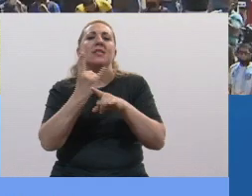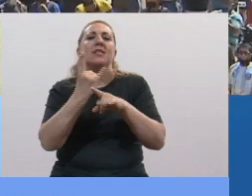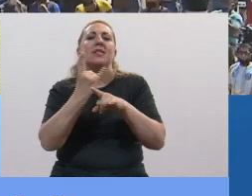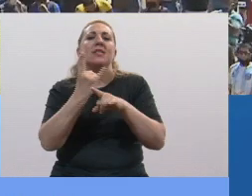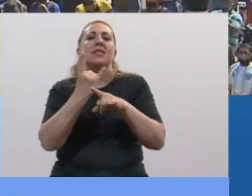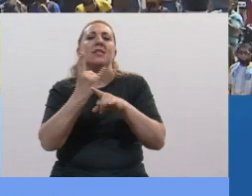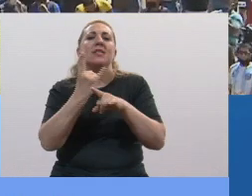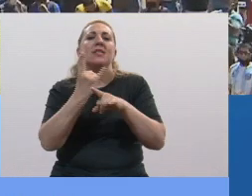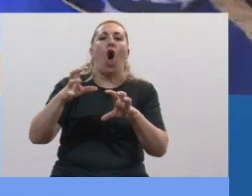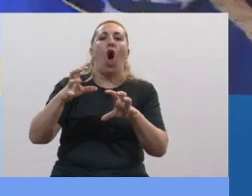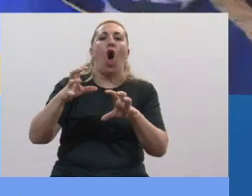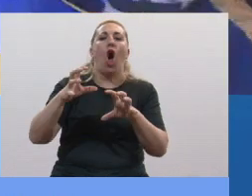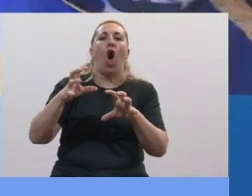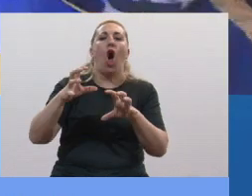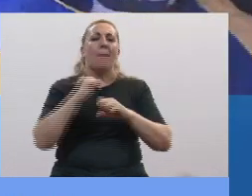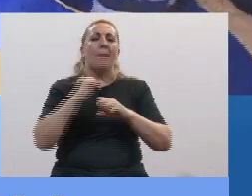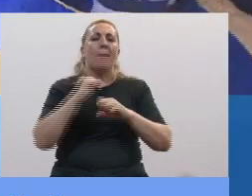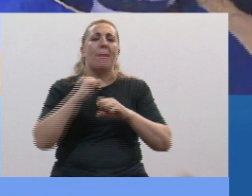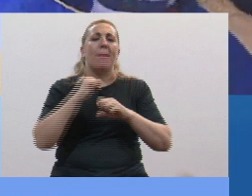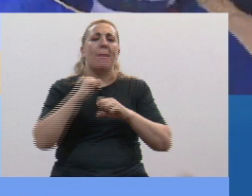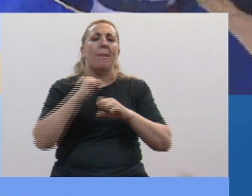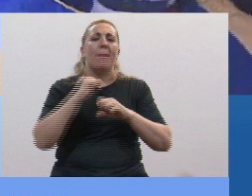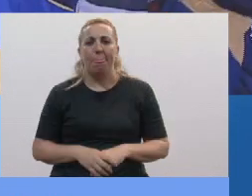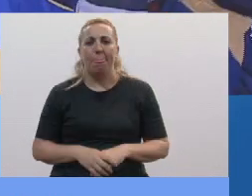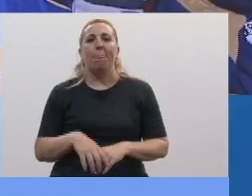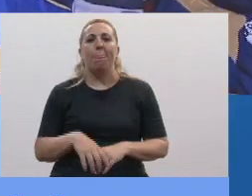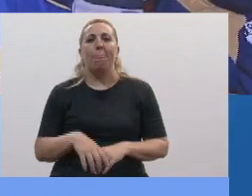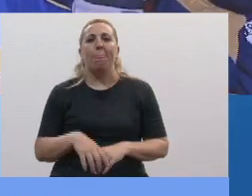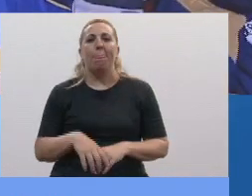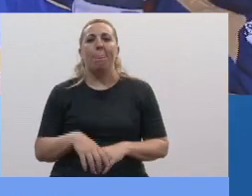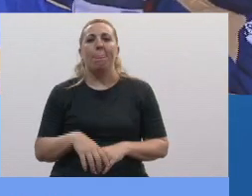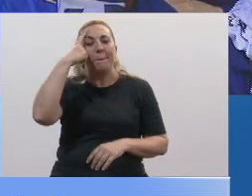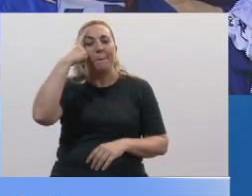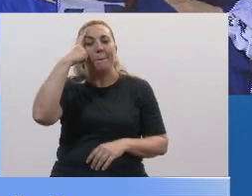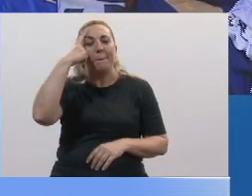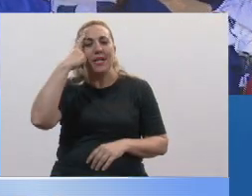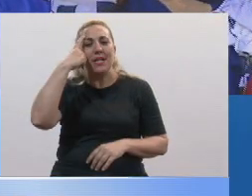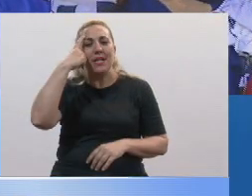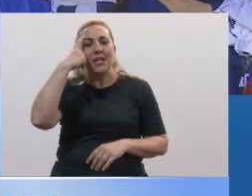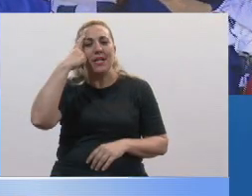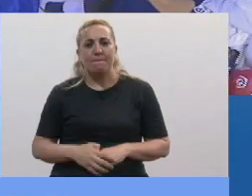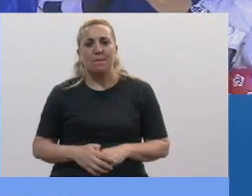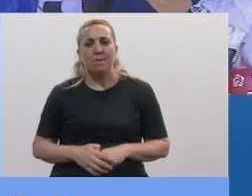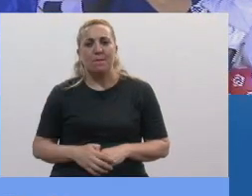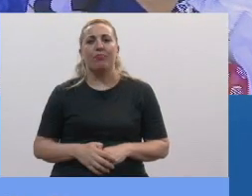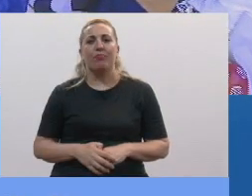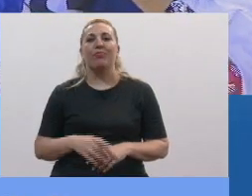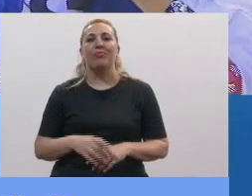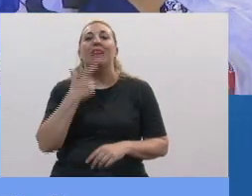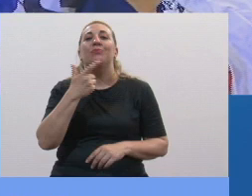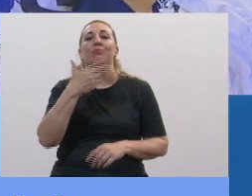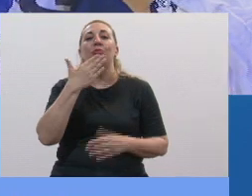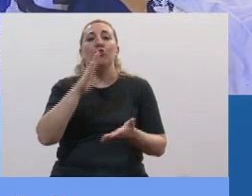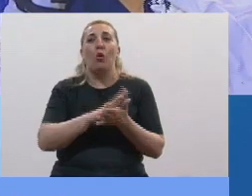y con la falta del más mínimo sentido de la ubicuidad, hablaban de la muerte